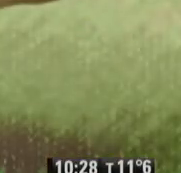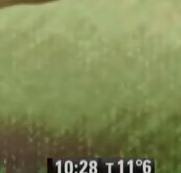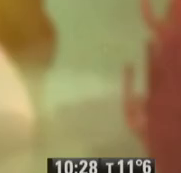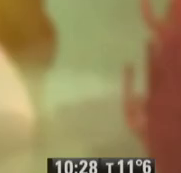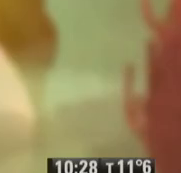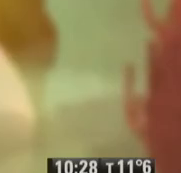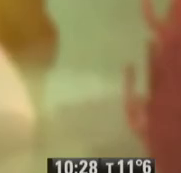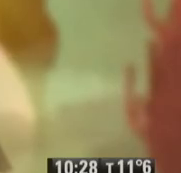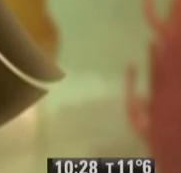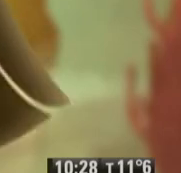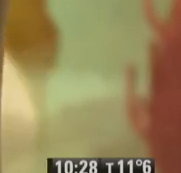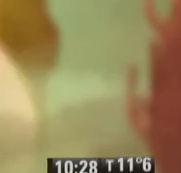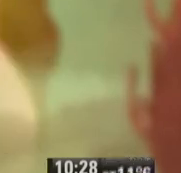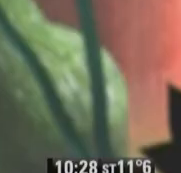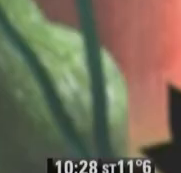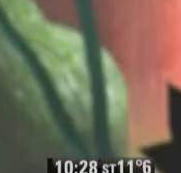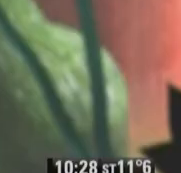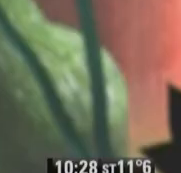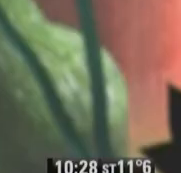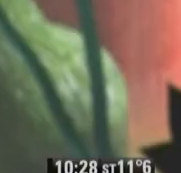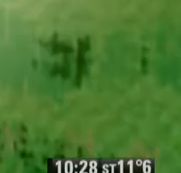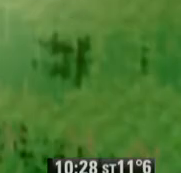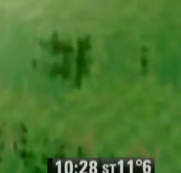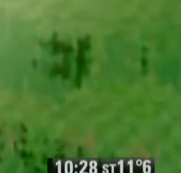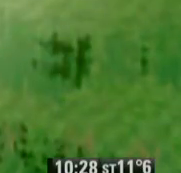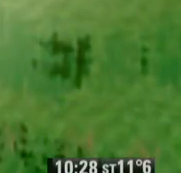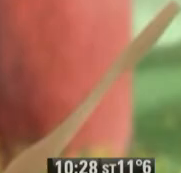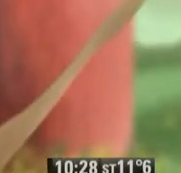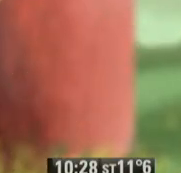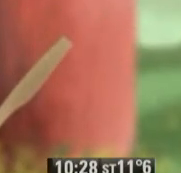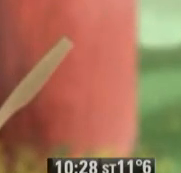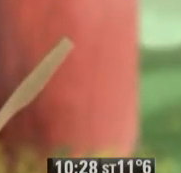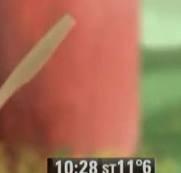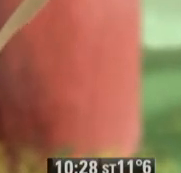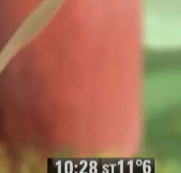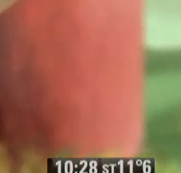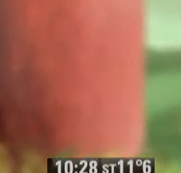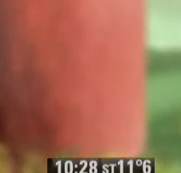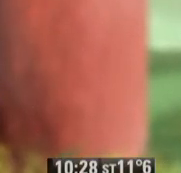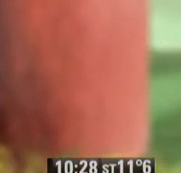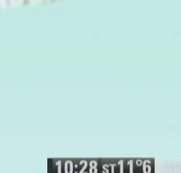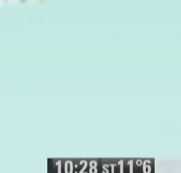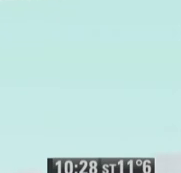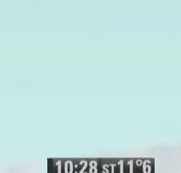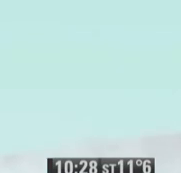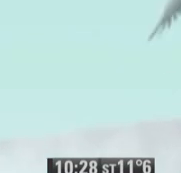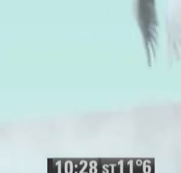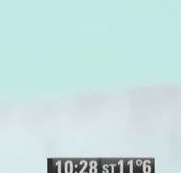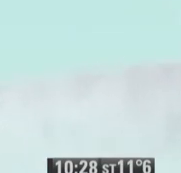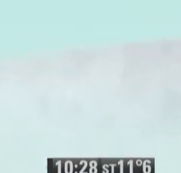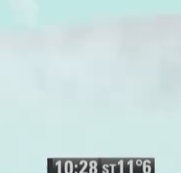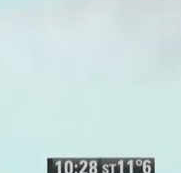¡Tum! ¡Tum! Para acá, ¡tum! Para allá. Y así, sin darse cuenta, saltando como el